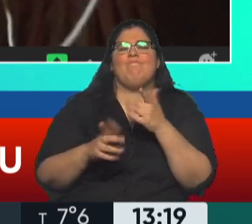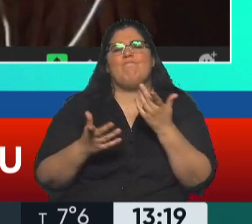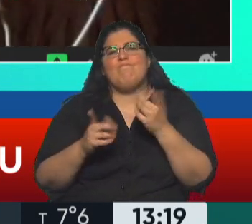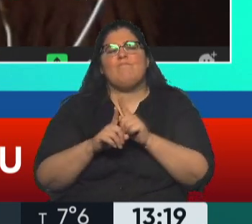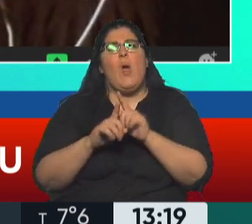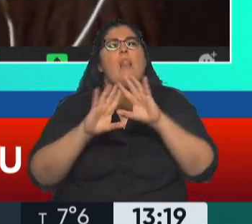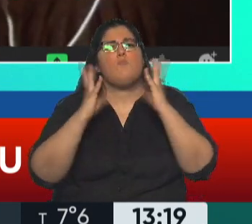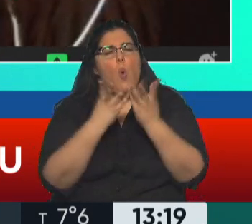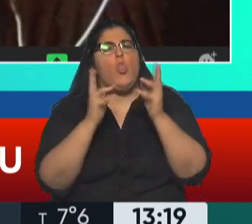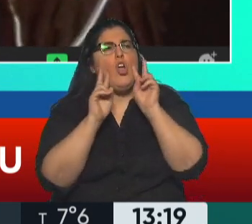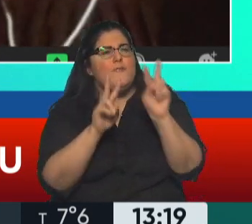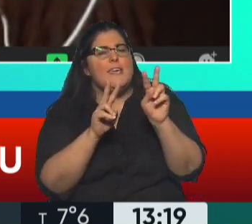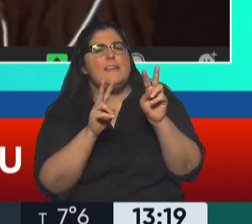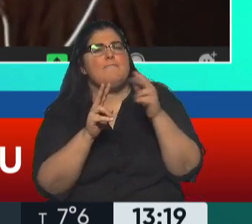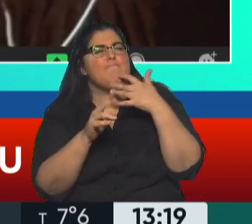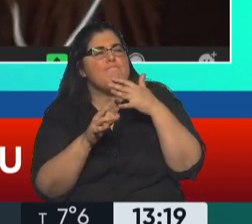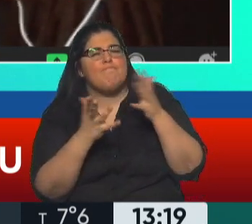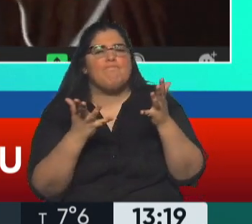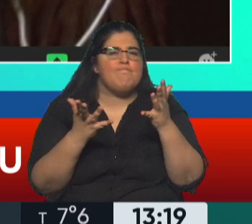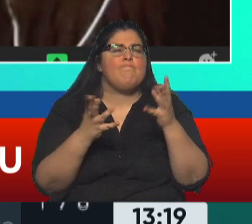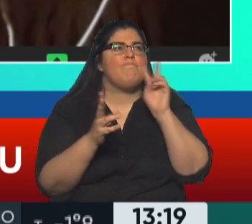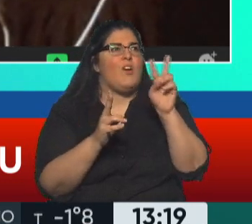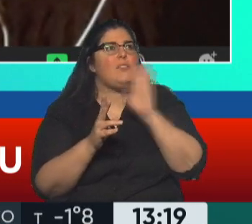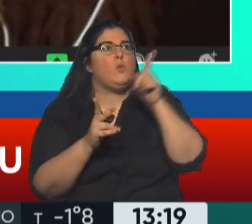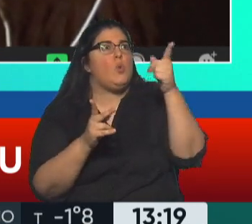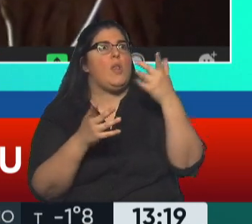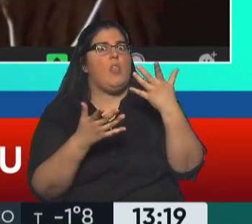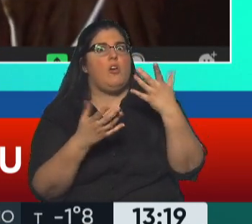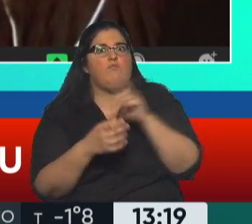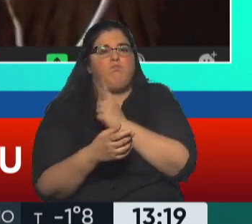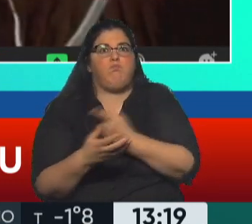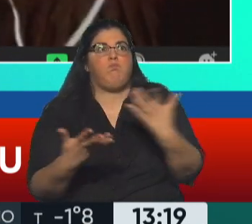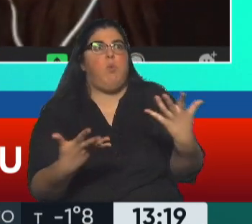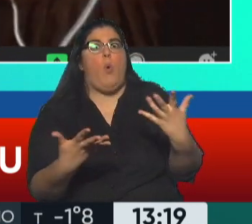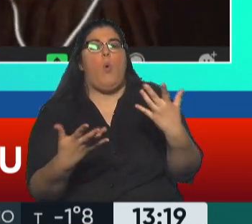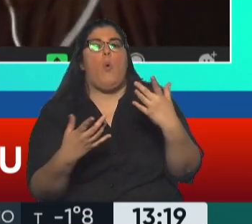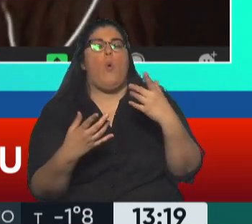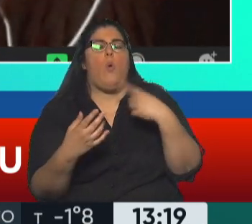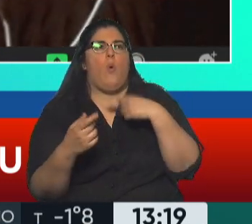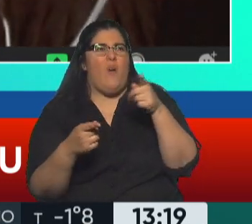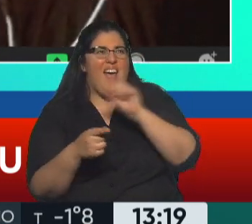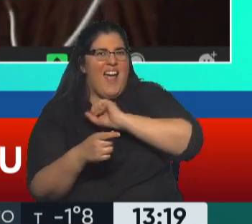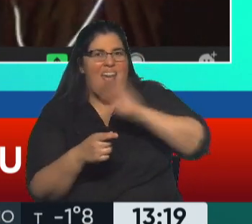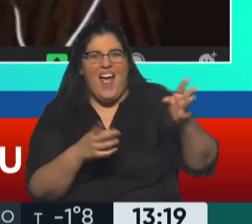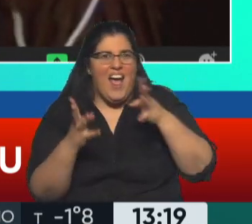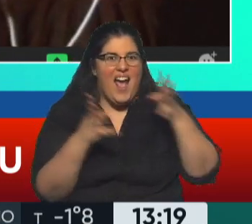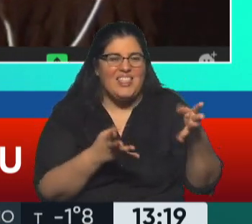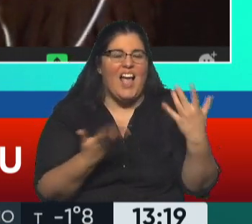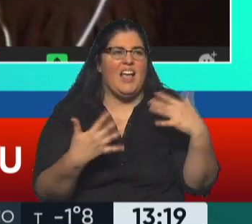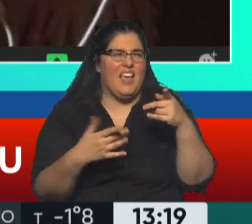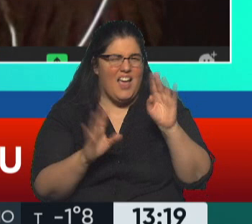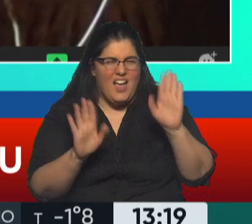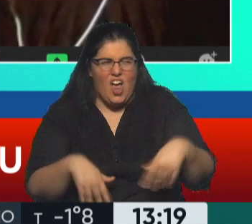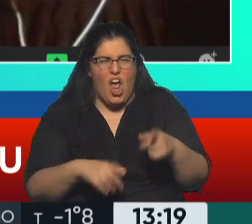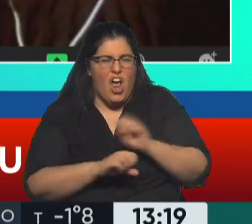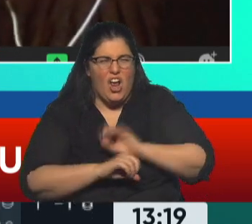del mundo, que el gigante de Estados Unidos tuviera un ataque tan espantoso